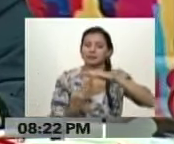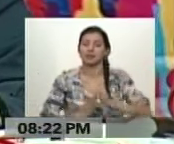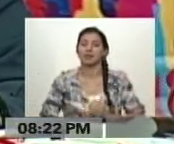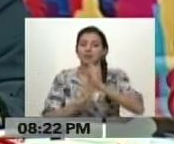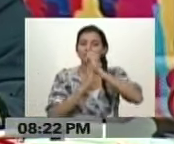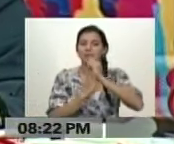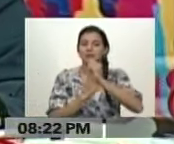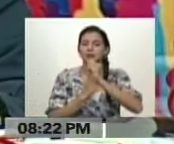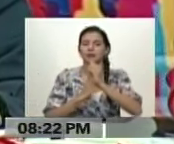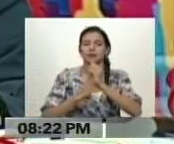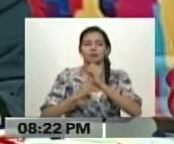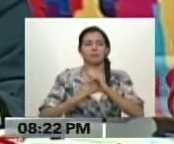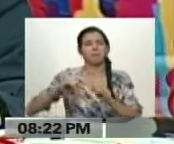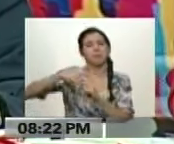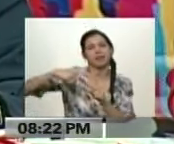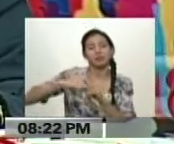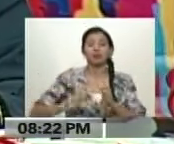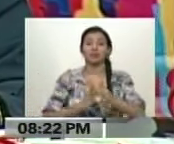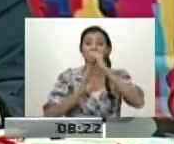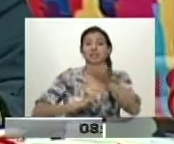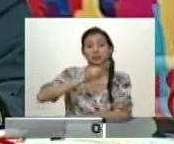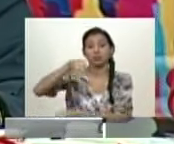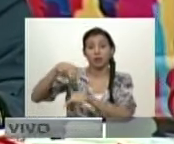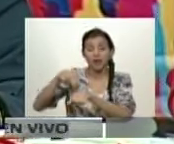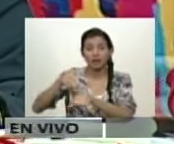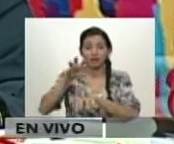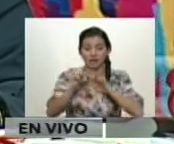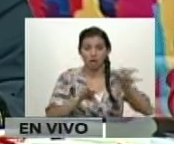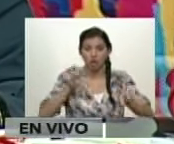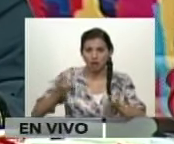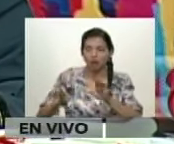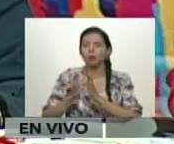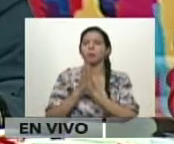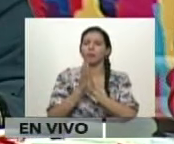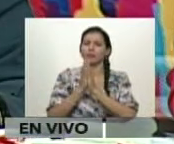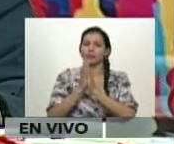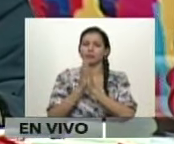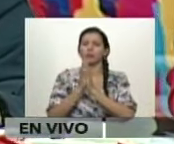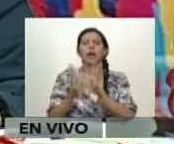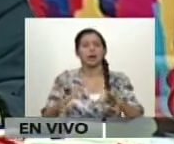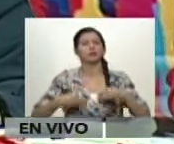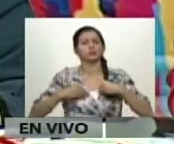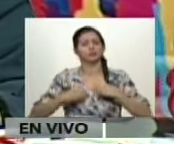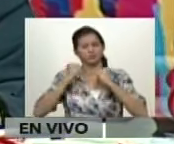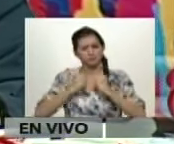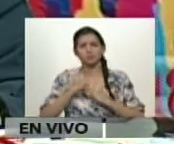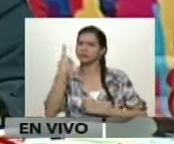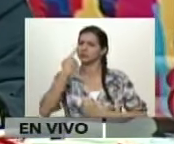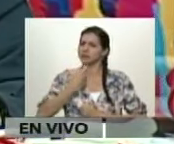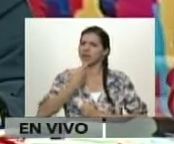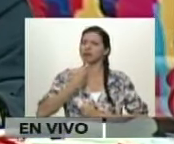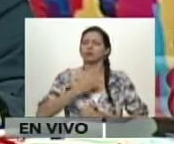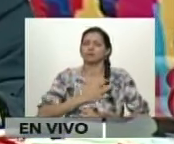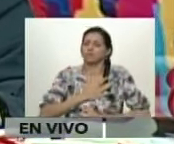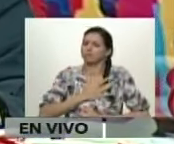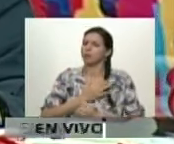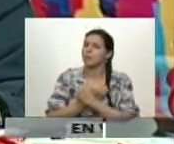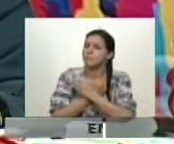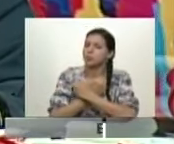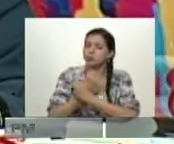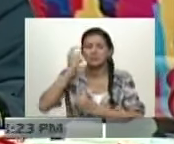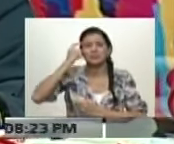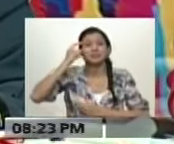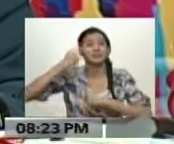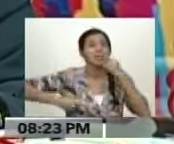dirigentes intermedios y a sus dirigentes nacionales y regionales, que por favor asuman con pasión, con amor, como una tarea diaria